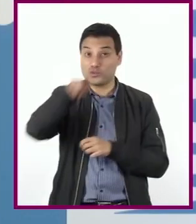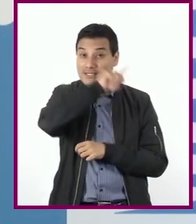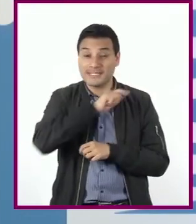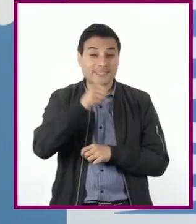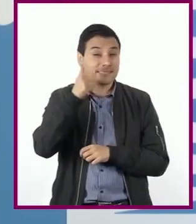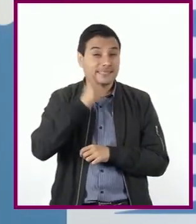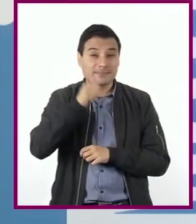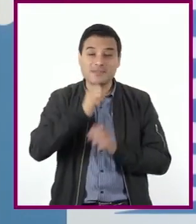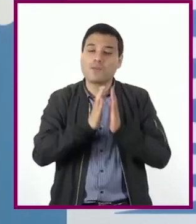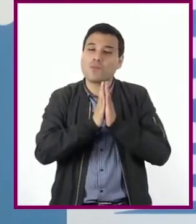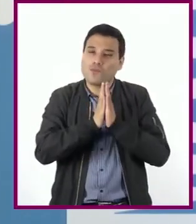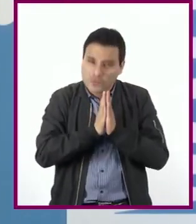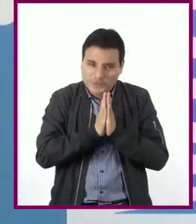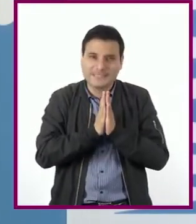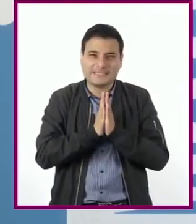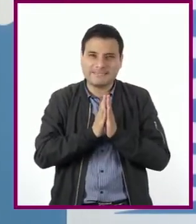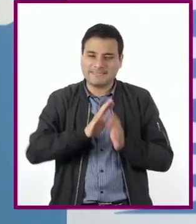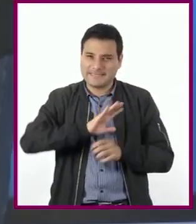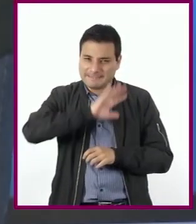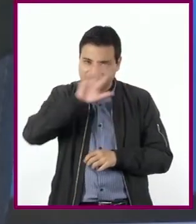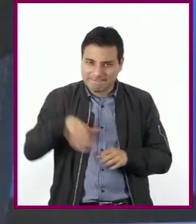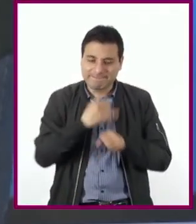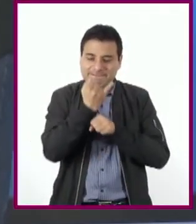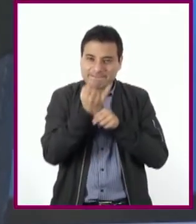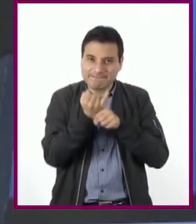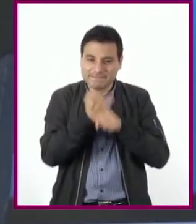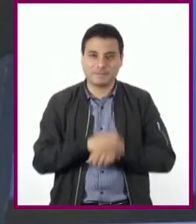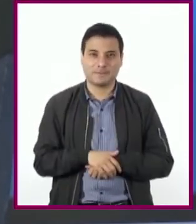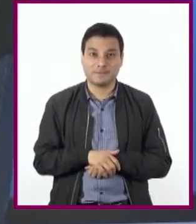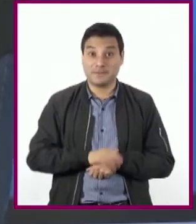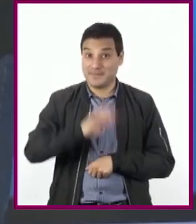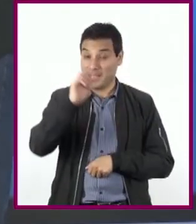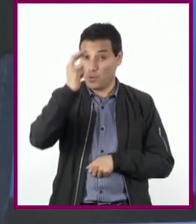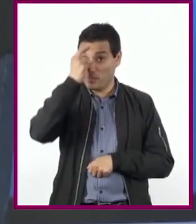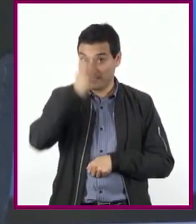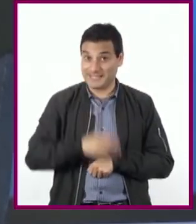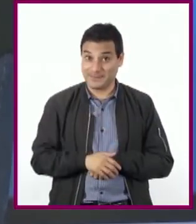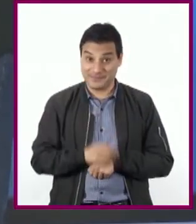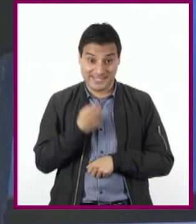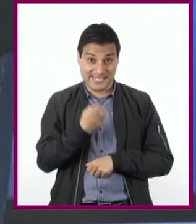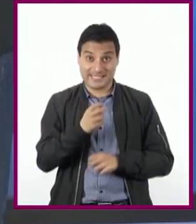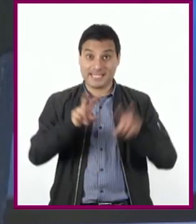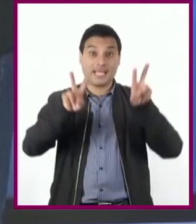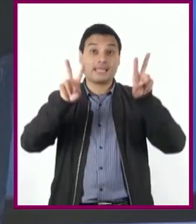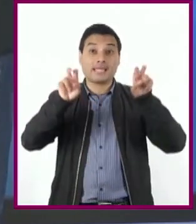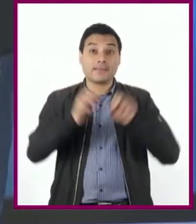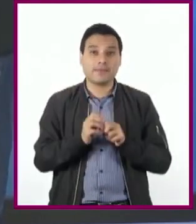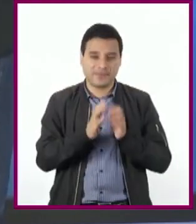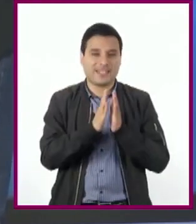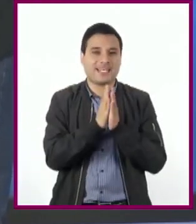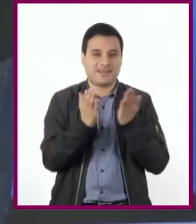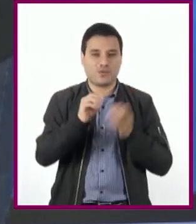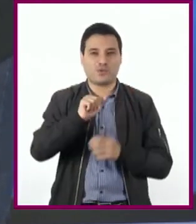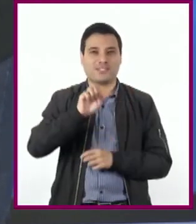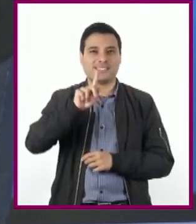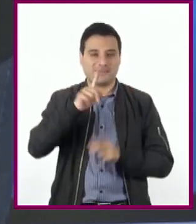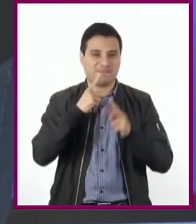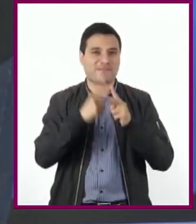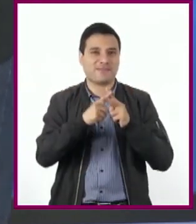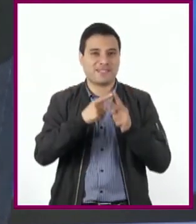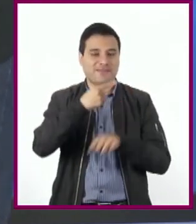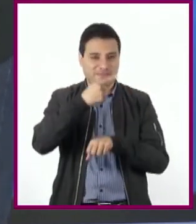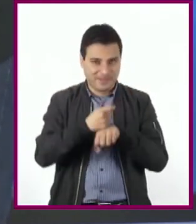todo nuestro empeño sin medias tintas. Recuerden que pueden localizar este tema en su libro de matemáticas de primer